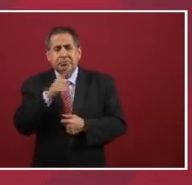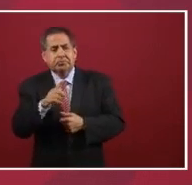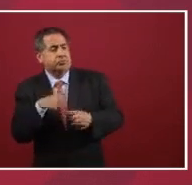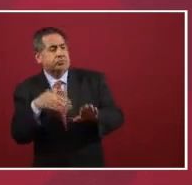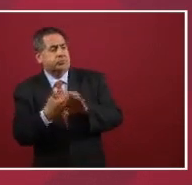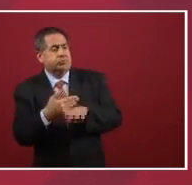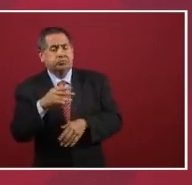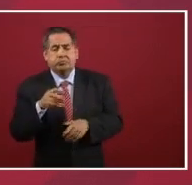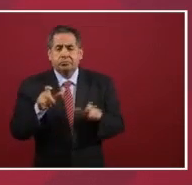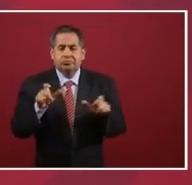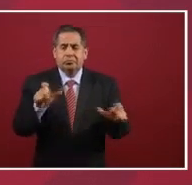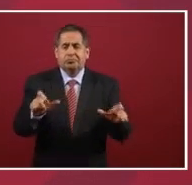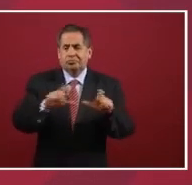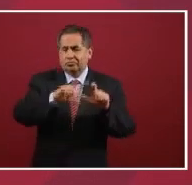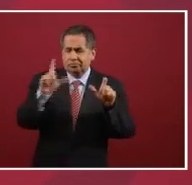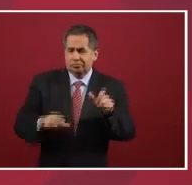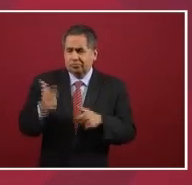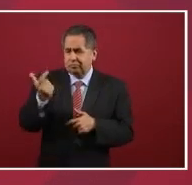en derechos humanos,